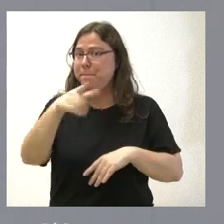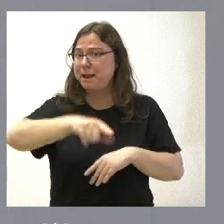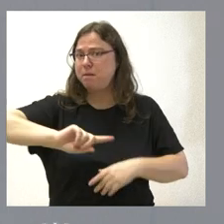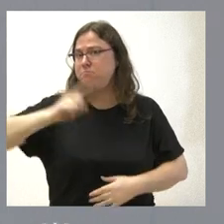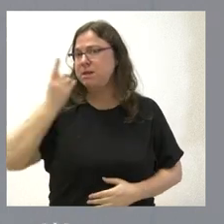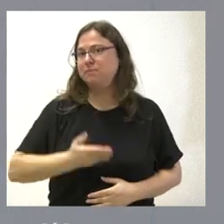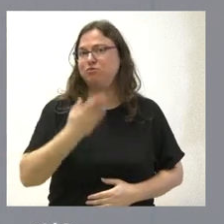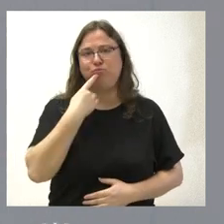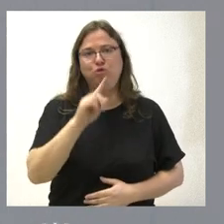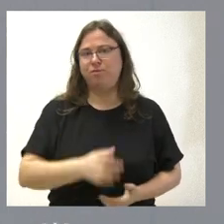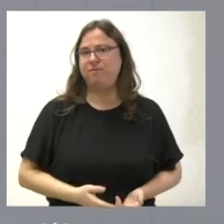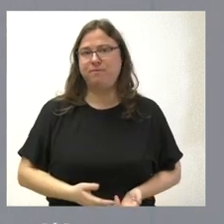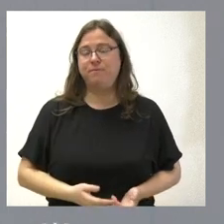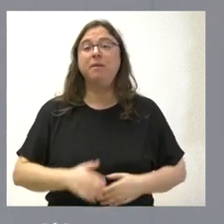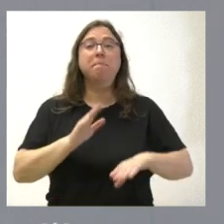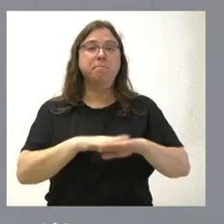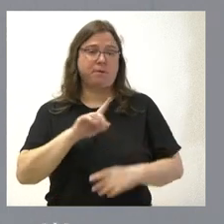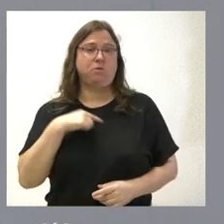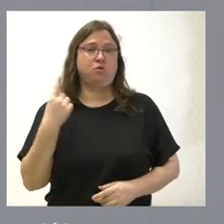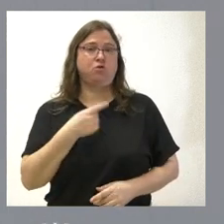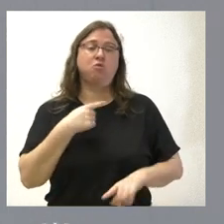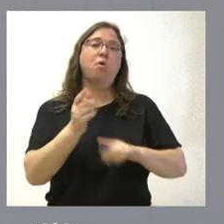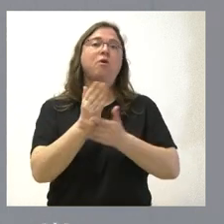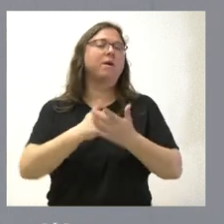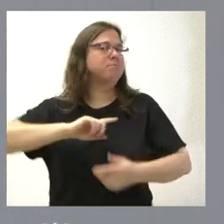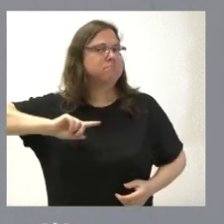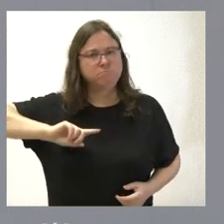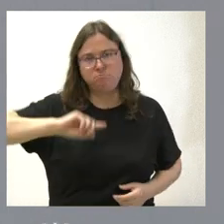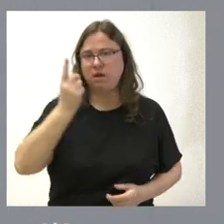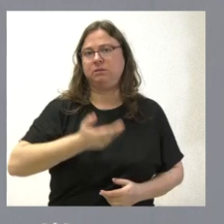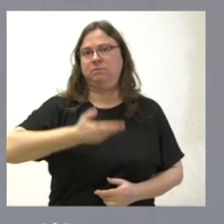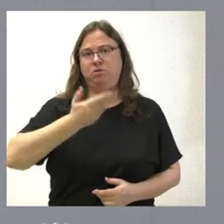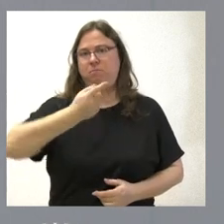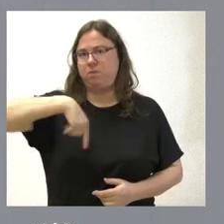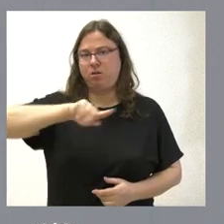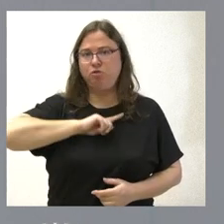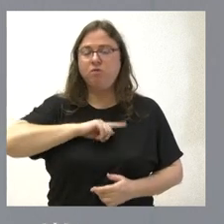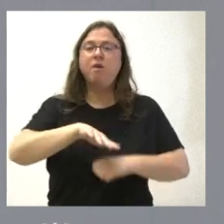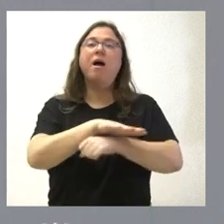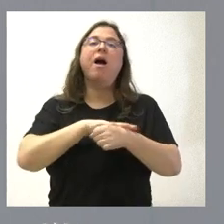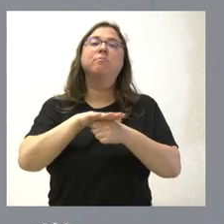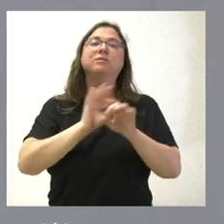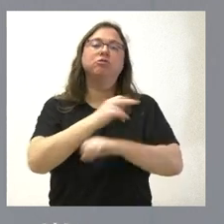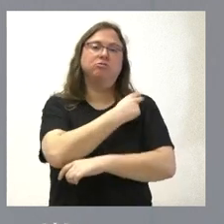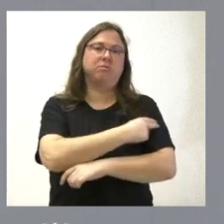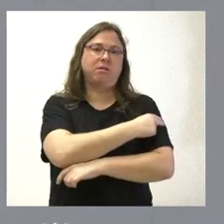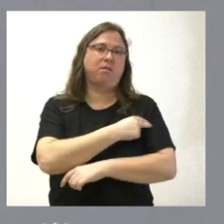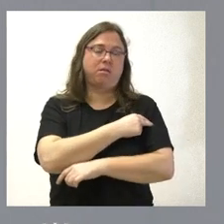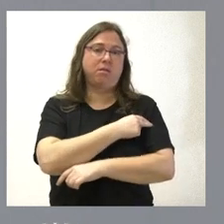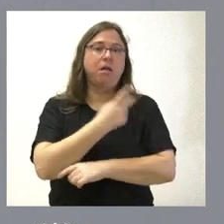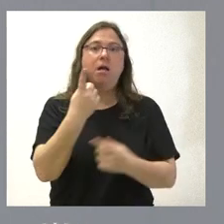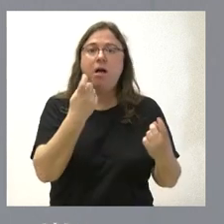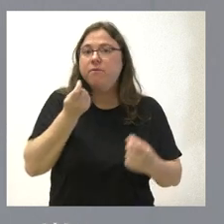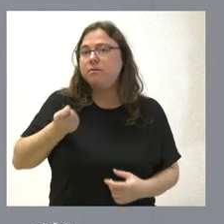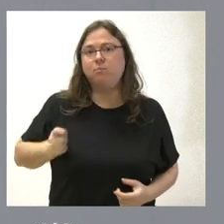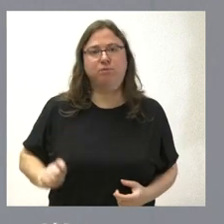importante de todos para nosotros como comunidad Autónoma es el más importante de todos dentro del ámbito sanitario disponer de